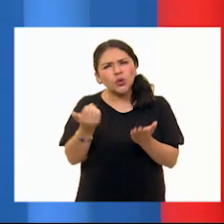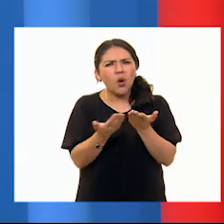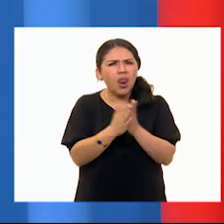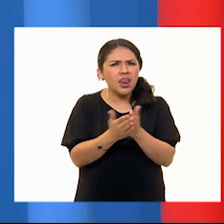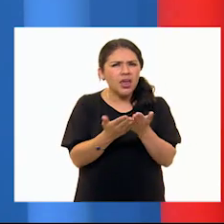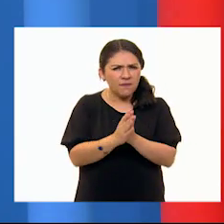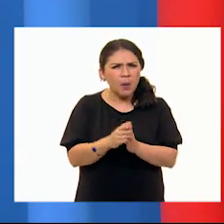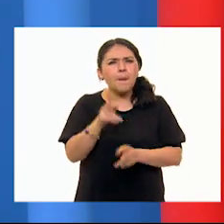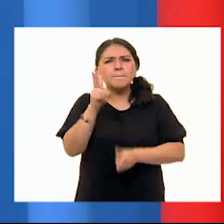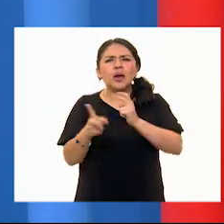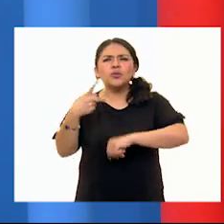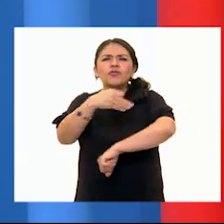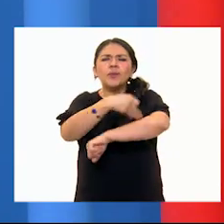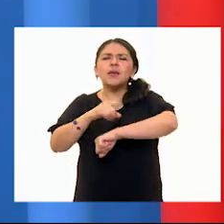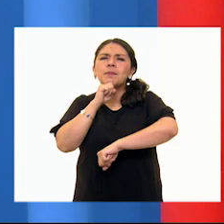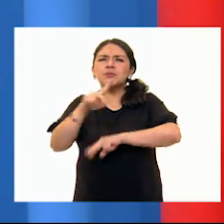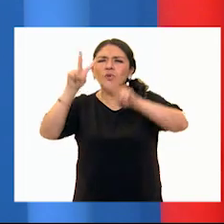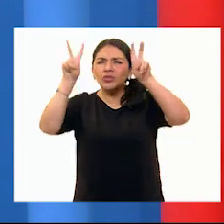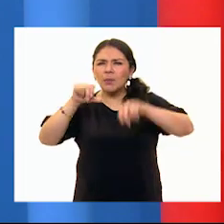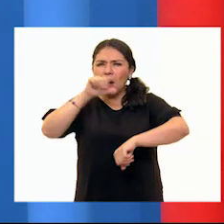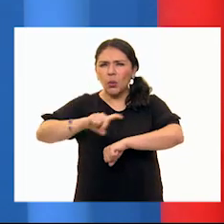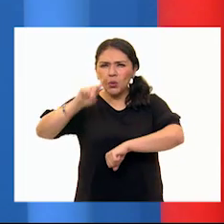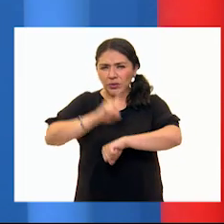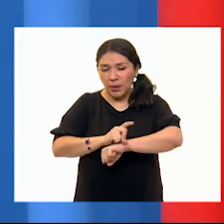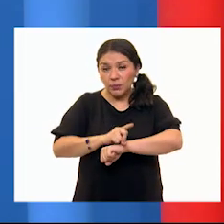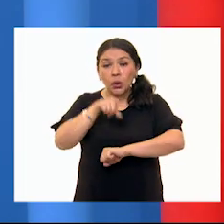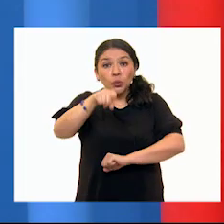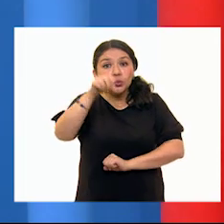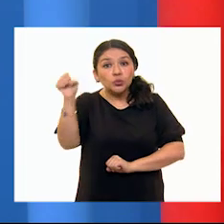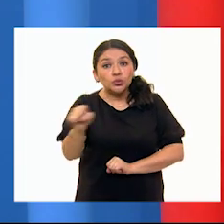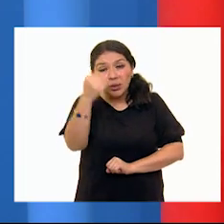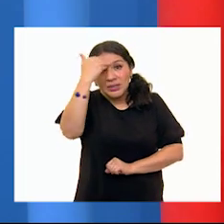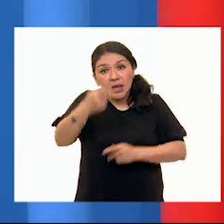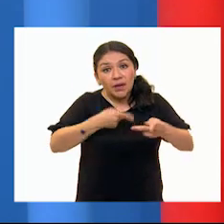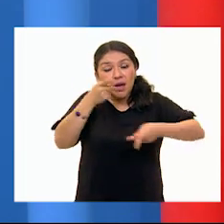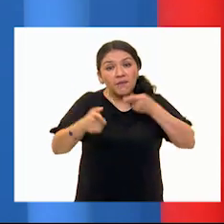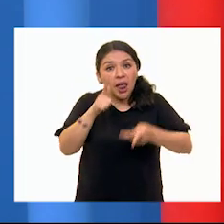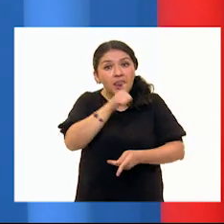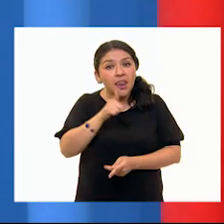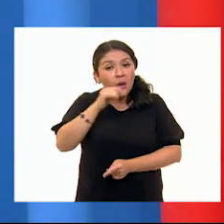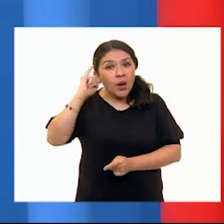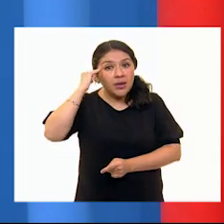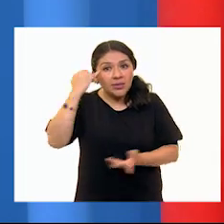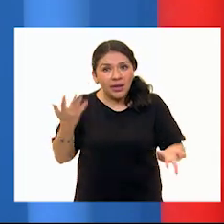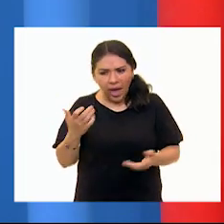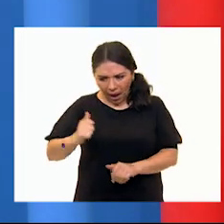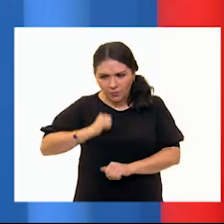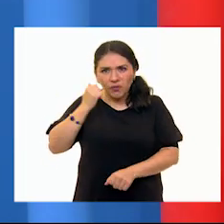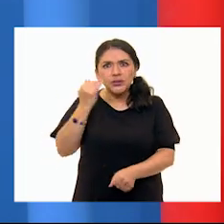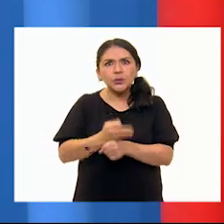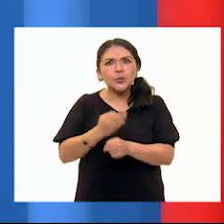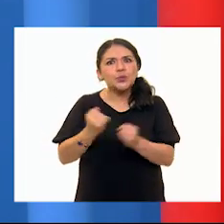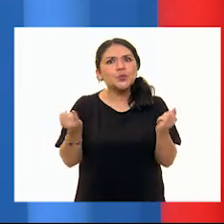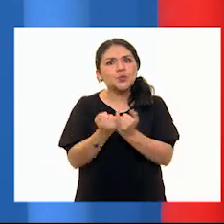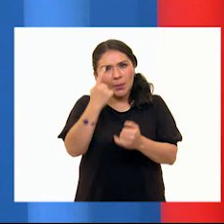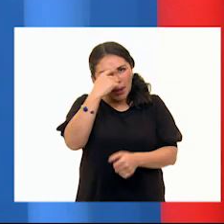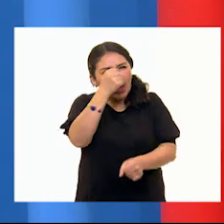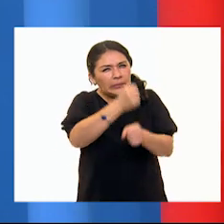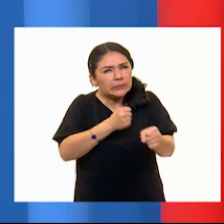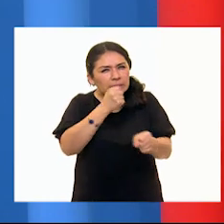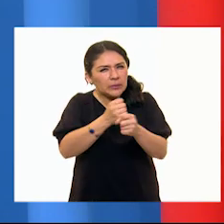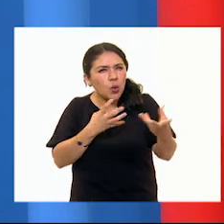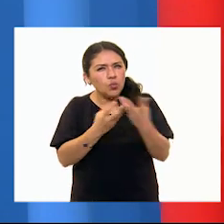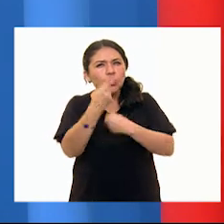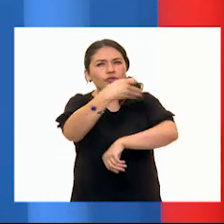libros y comenta el tema de hoy con tu familia. Si tienes la fortuna de hablar una lengua indígena, aprovecha este momento para practicarla